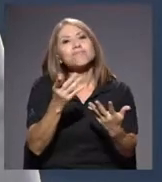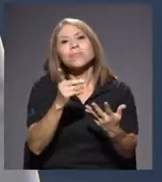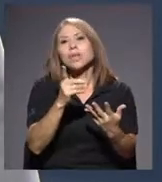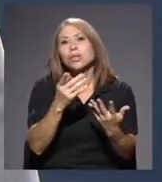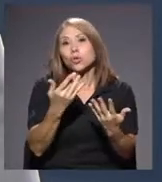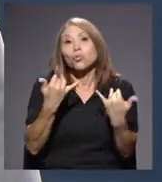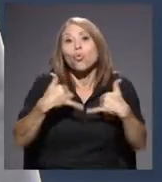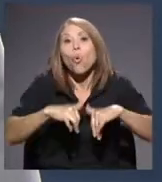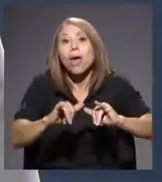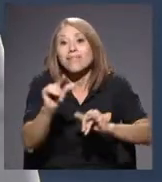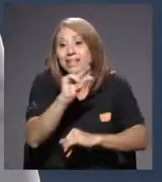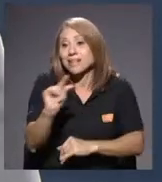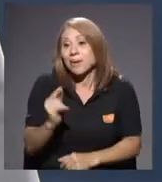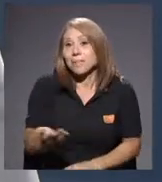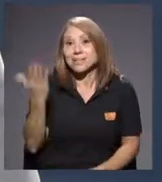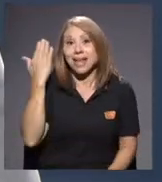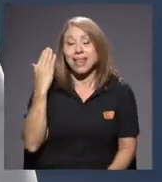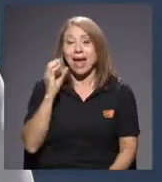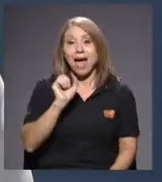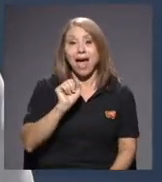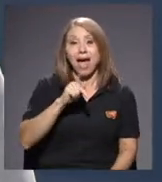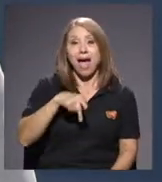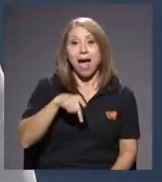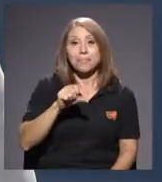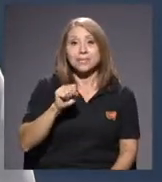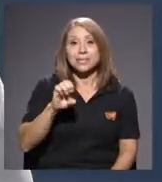cuando APSE decía que ya se iba